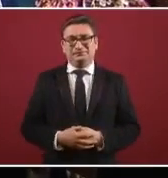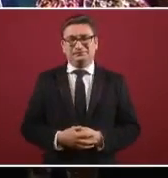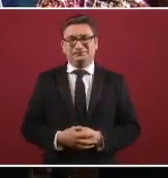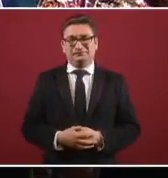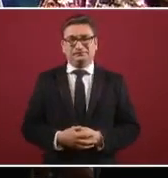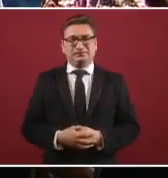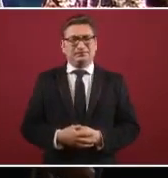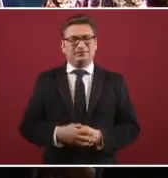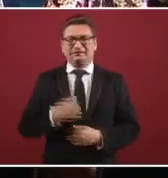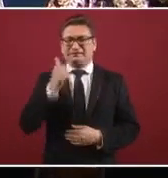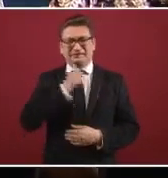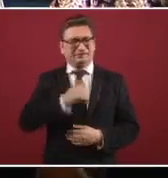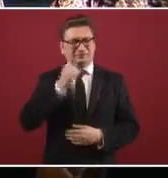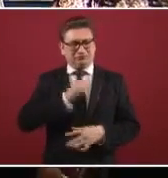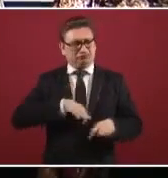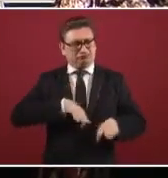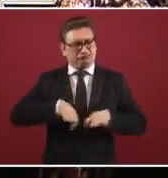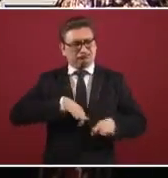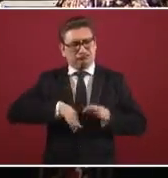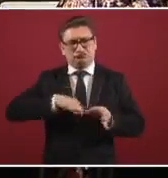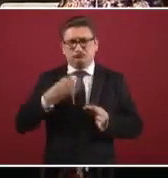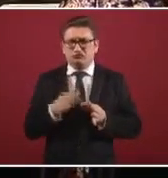la constancia, la